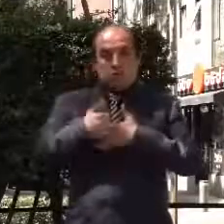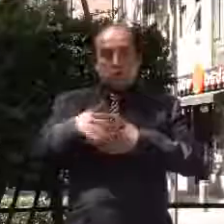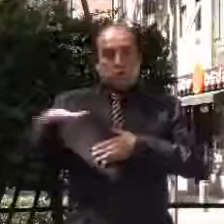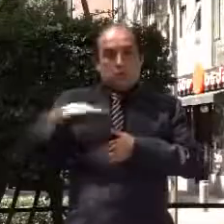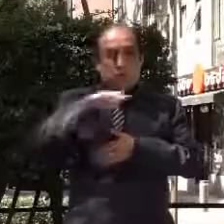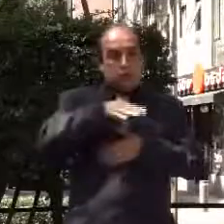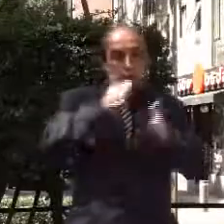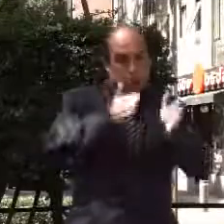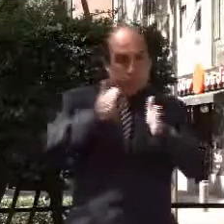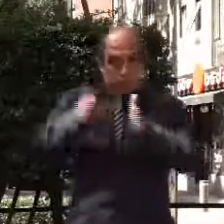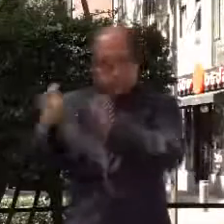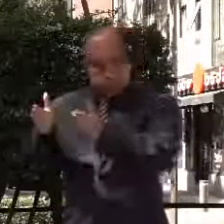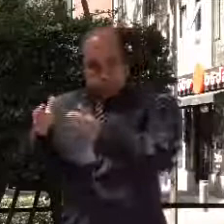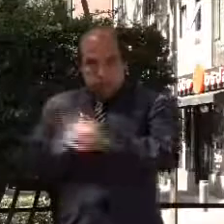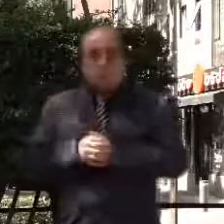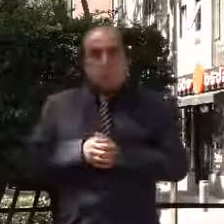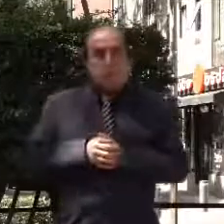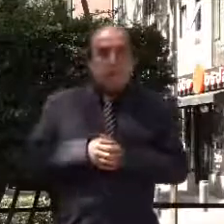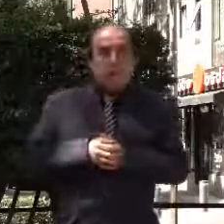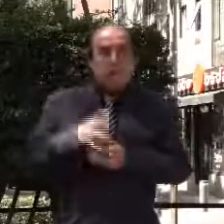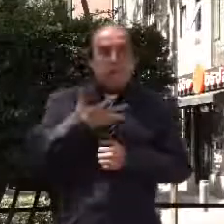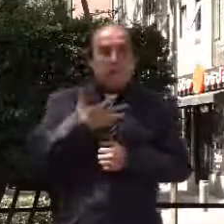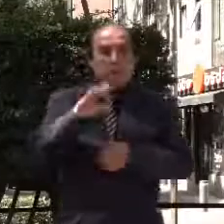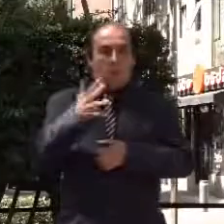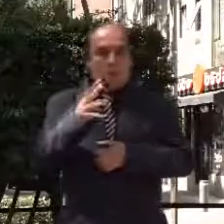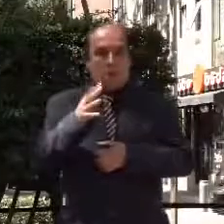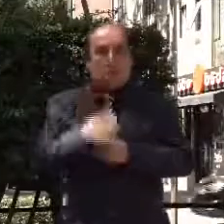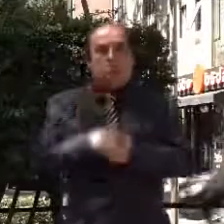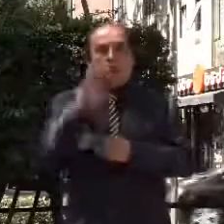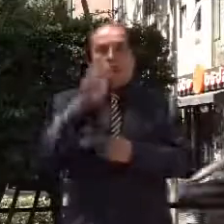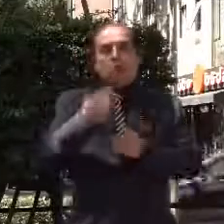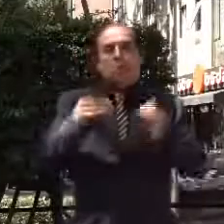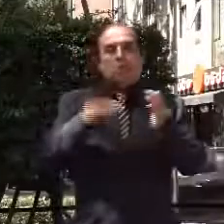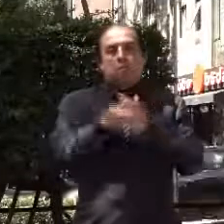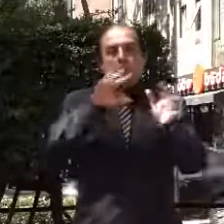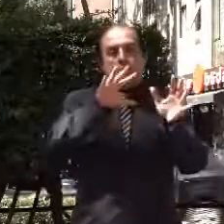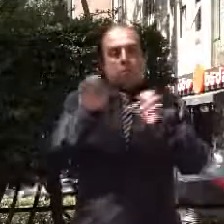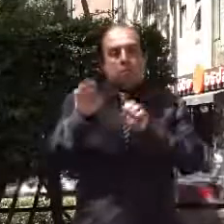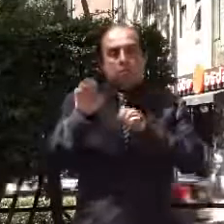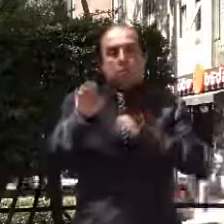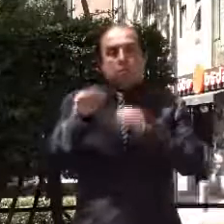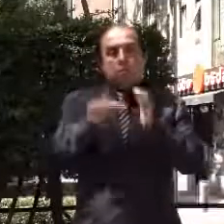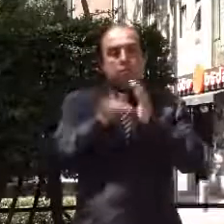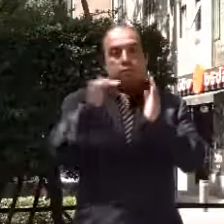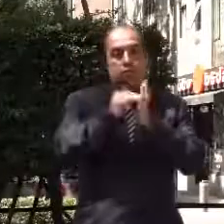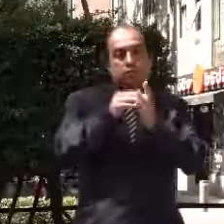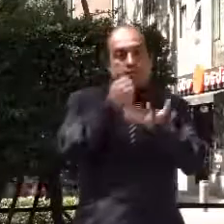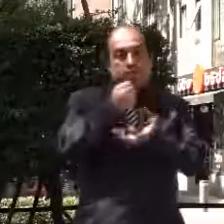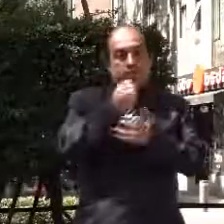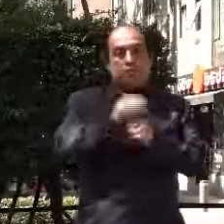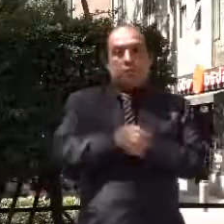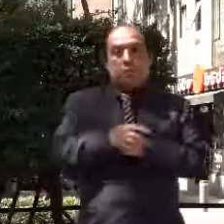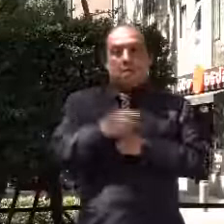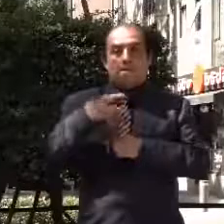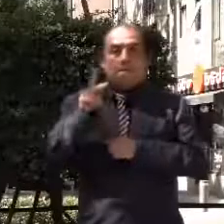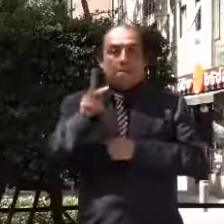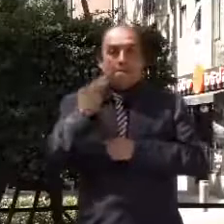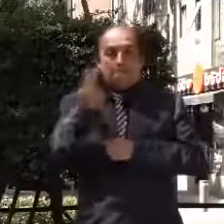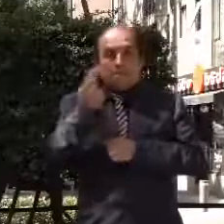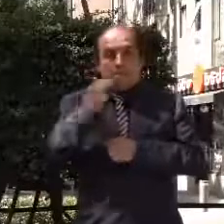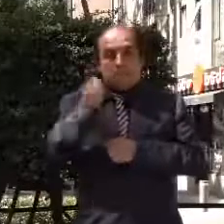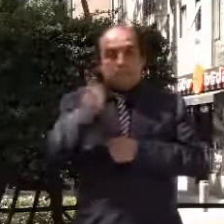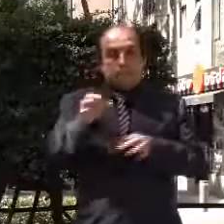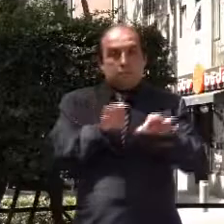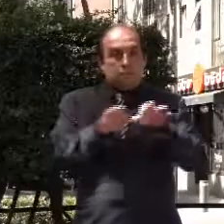sectorización es alrededor de 1.500 millones, aunque se requieren otros